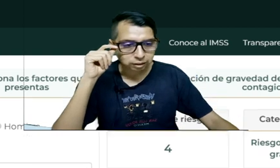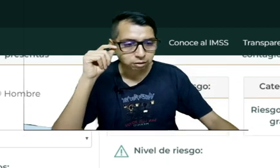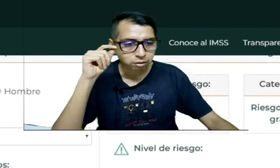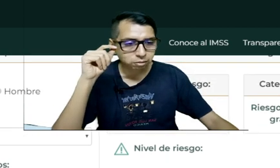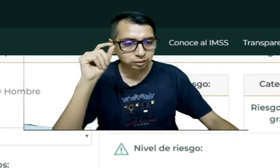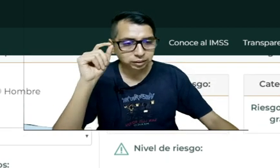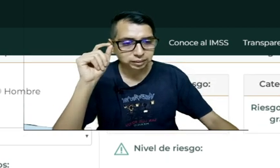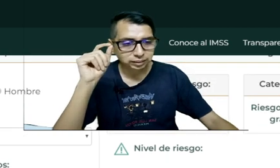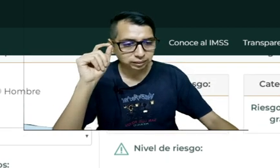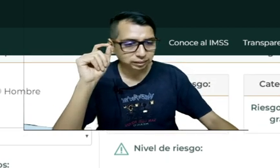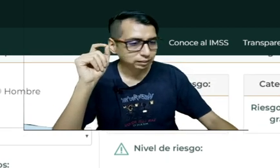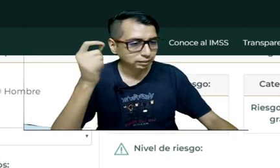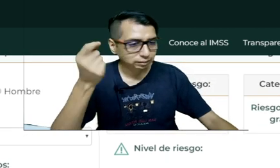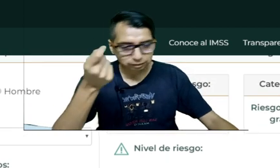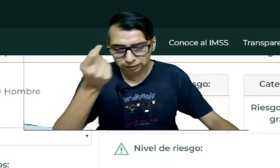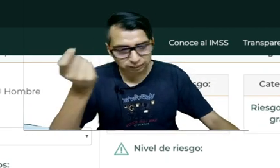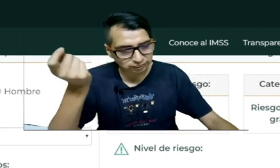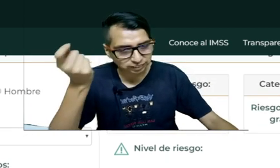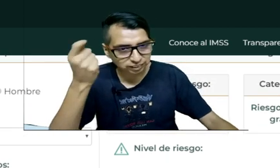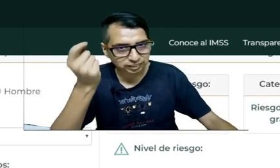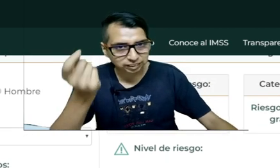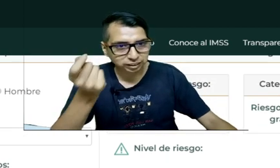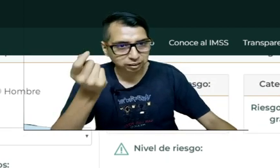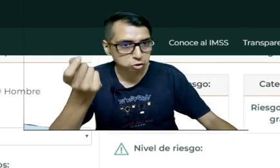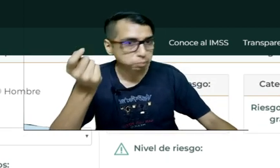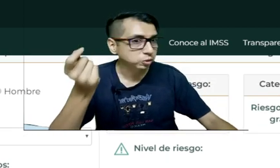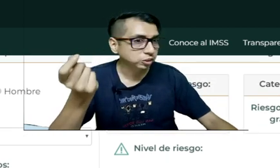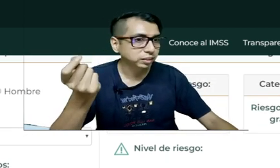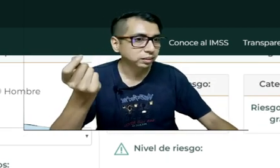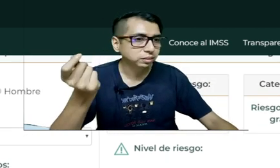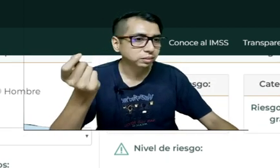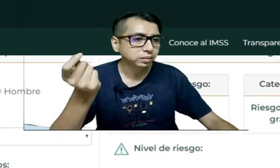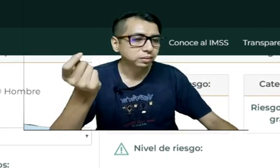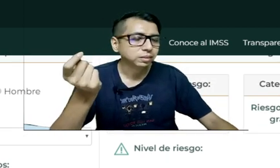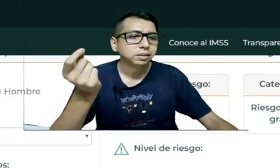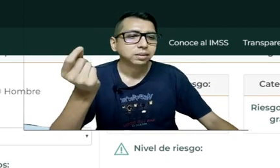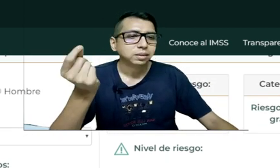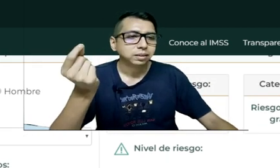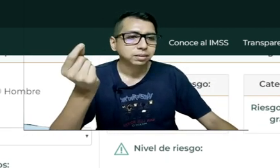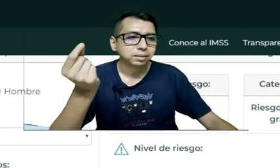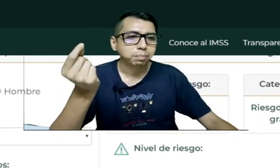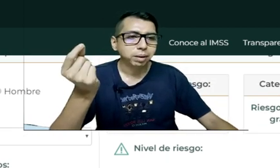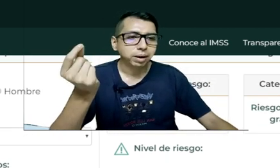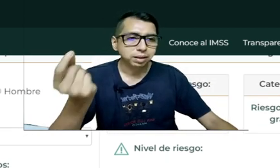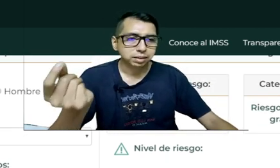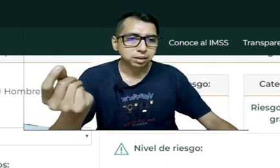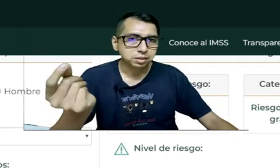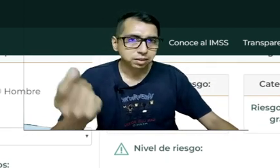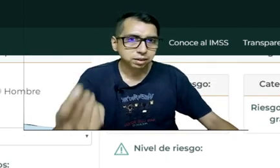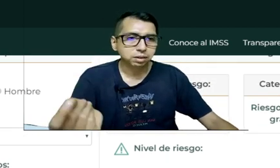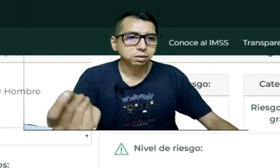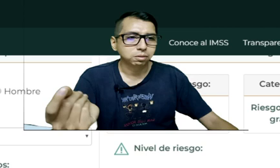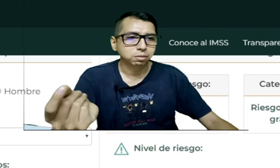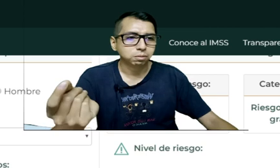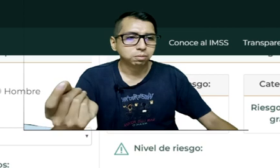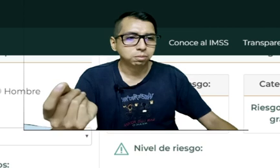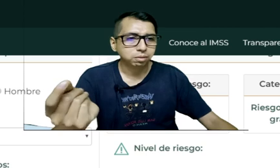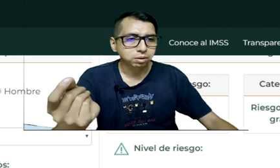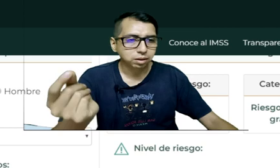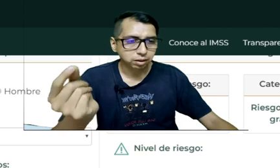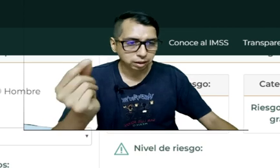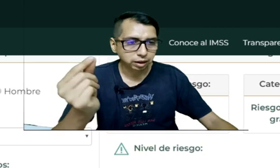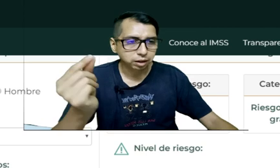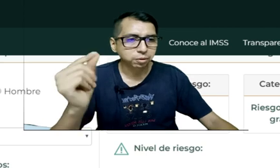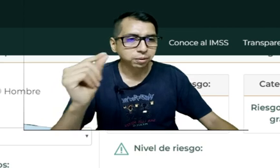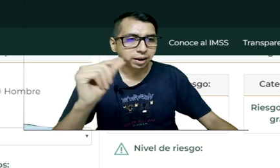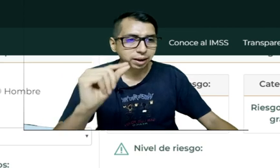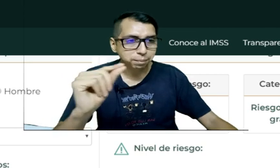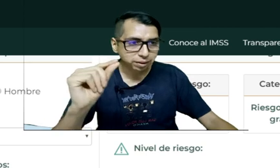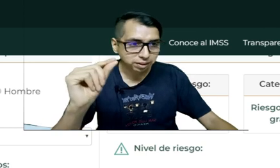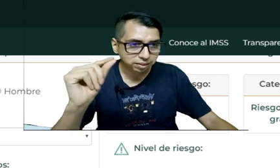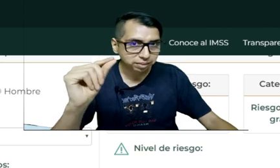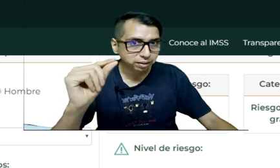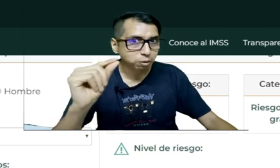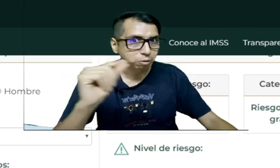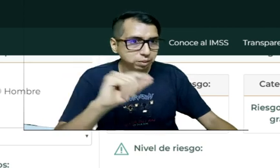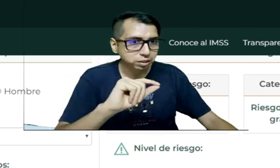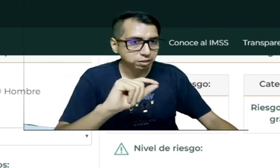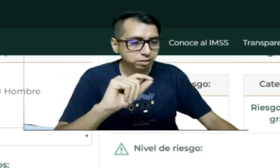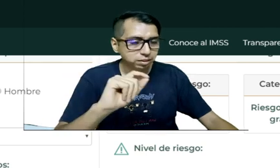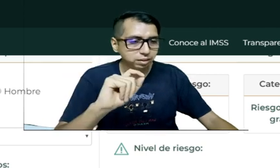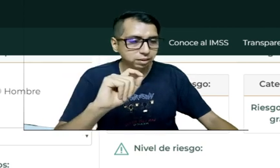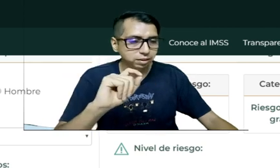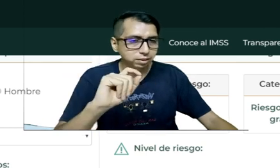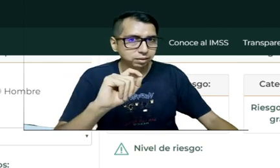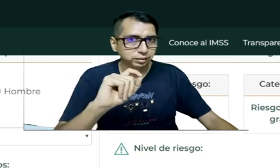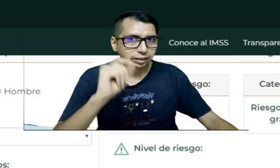ya tengo un test casi 68 por ciento de padre de ser un grado grave de